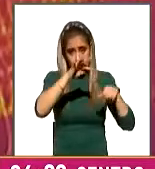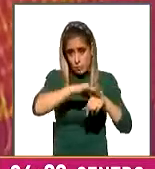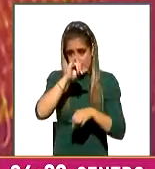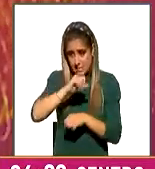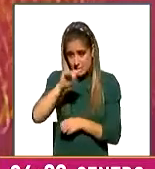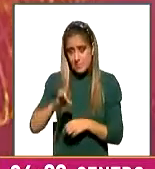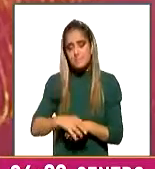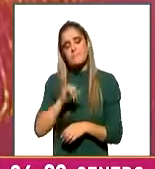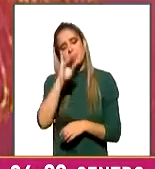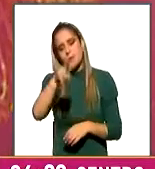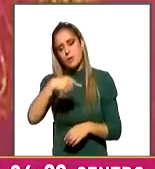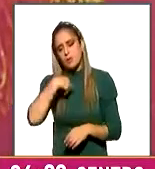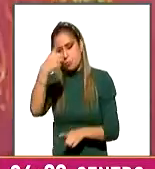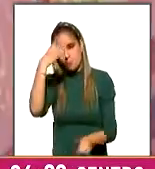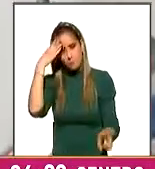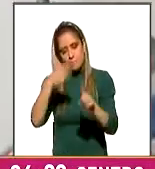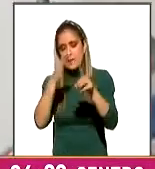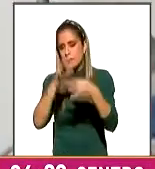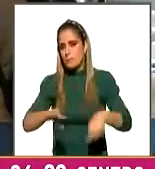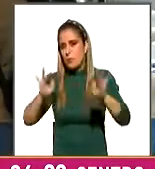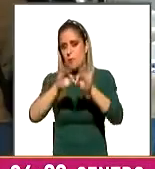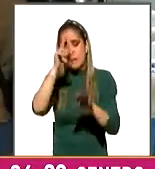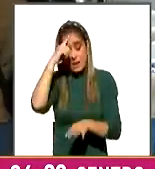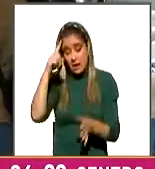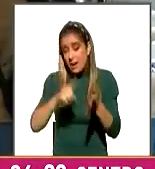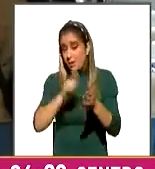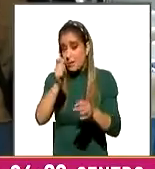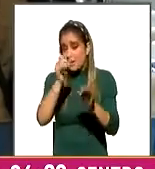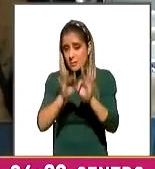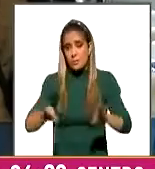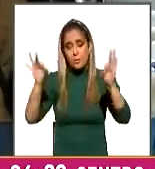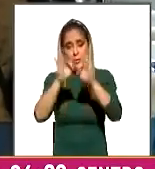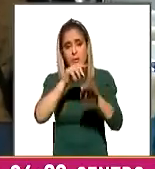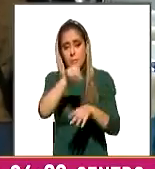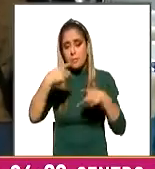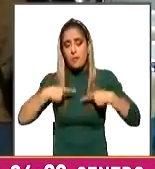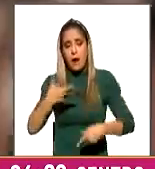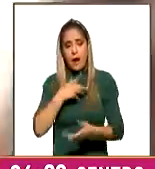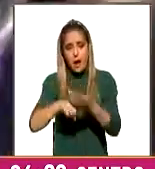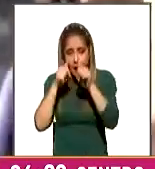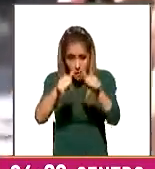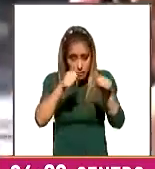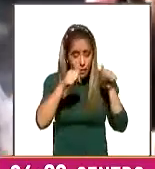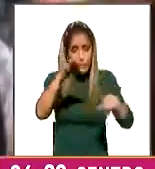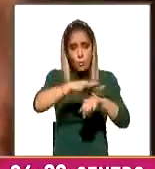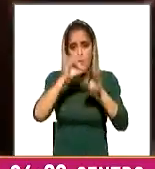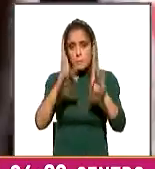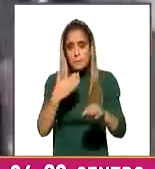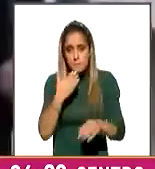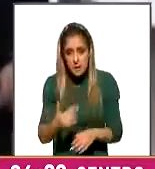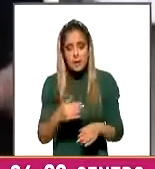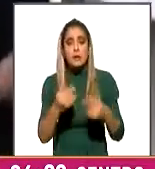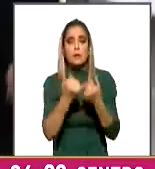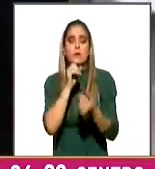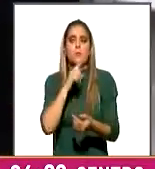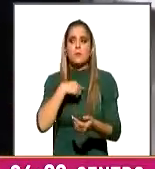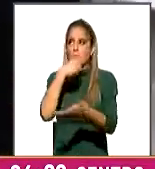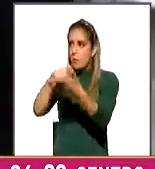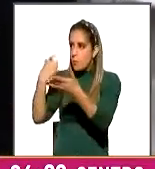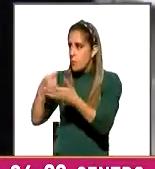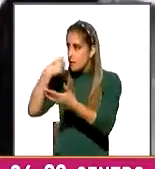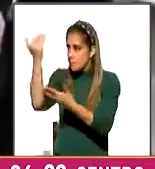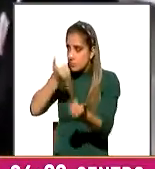en Tabasco y en Nayarit, que son nuevos los hospitales y que van a generar condiciones muy importantes en esa área geográfica